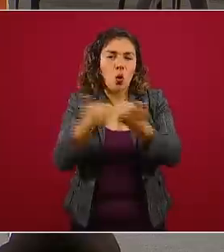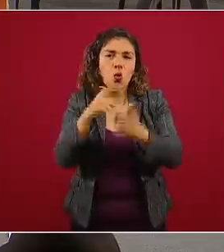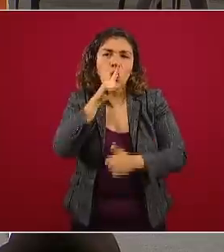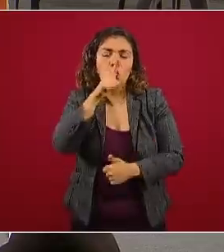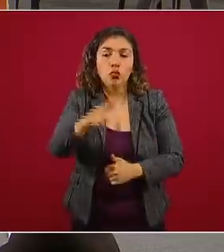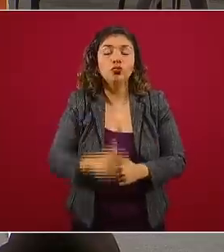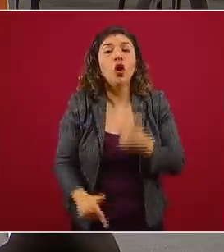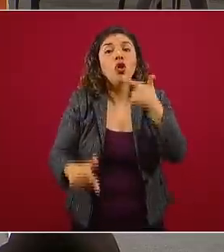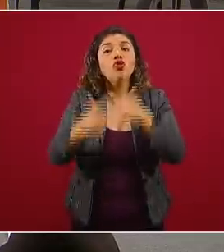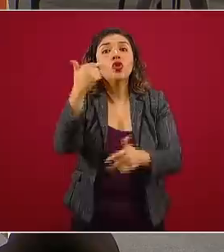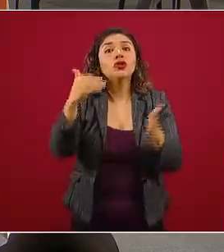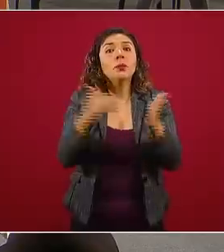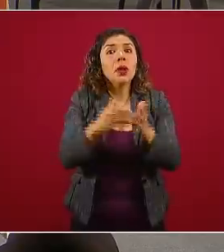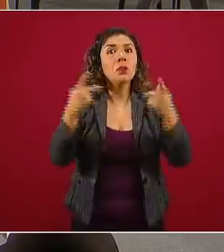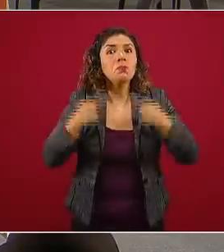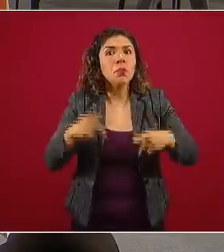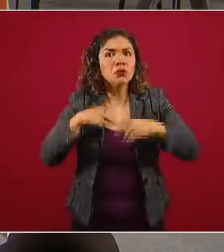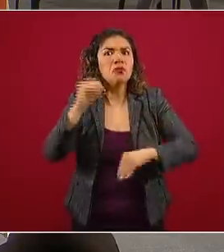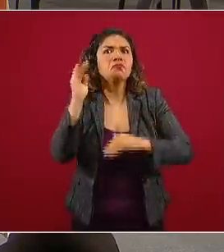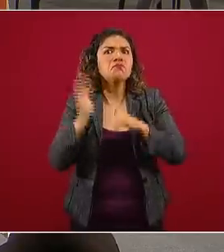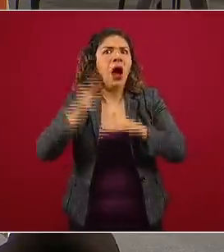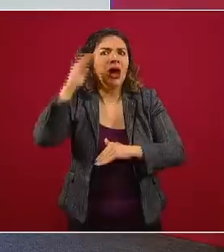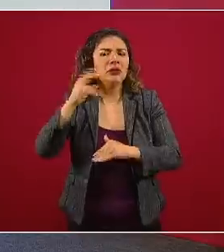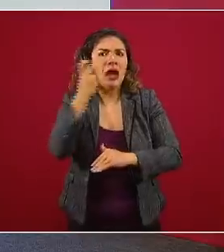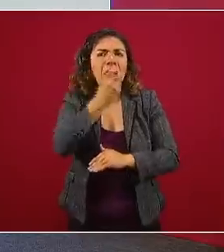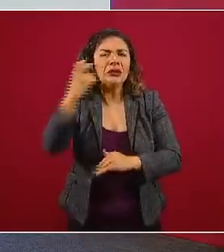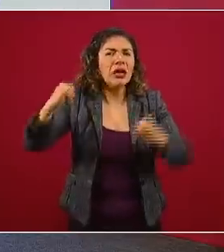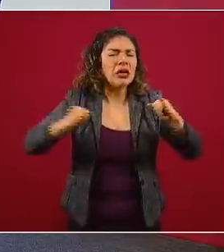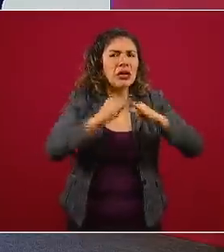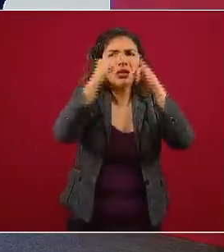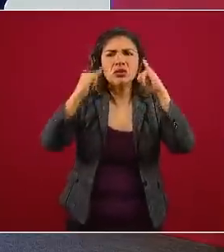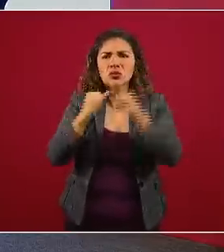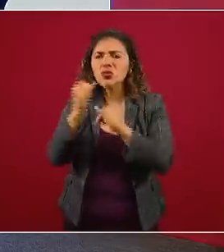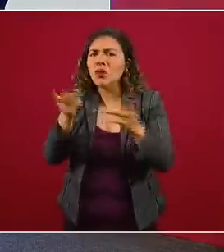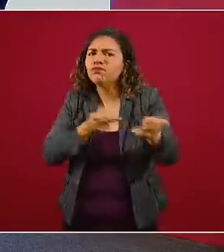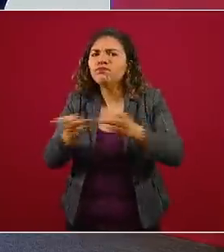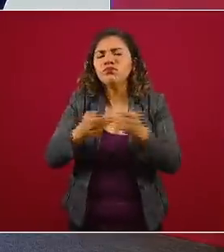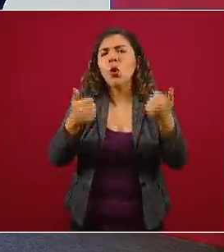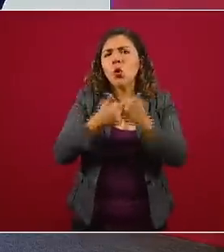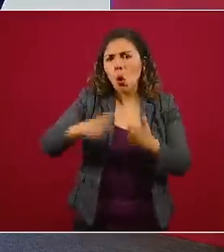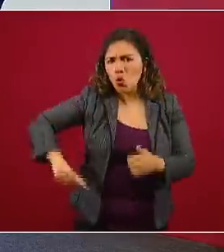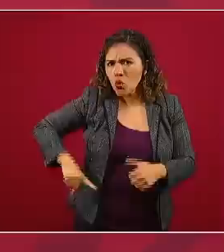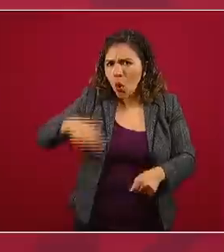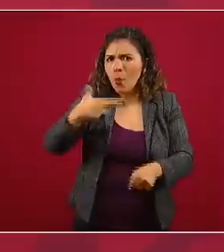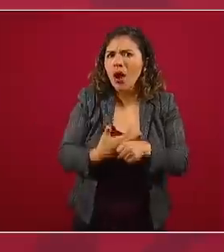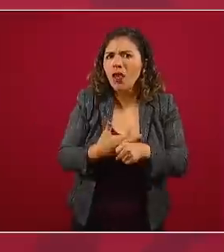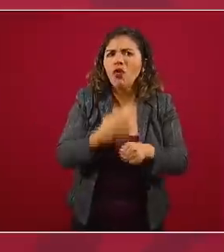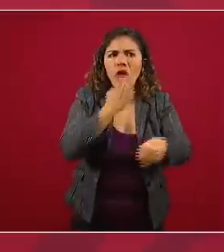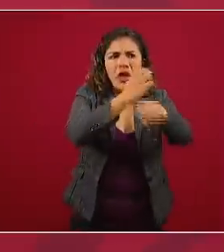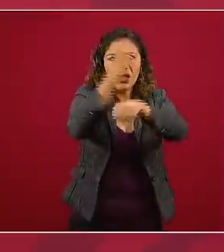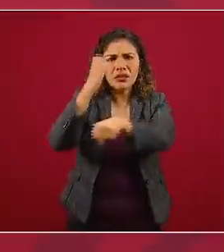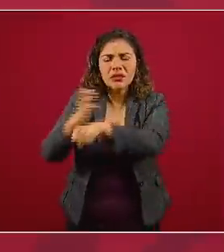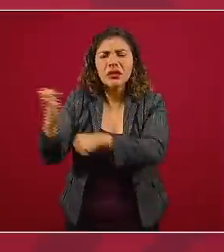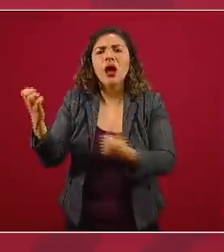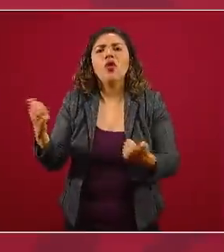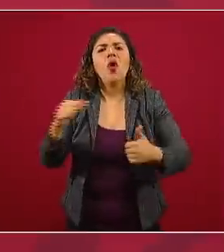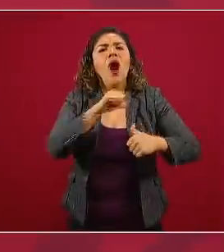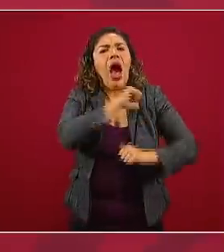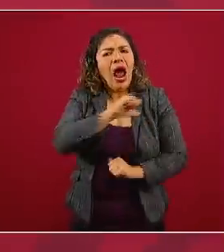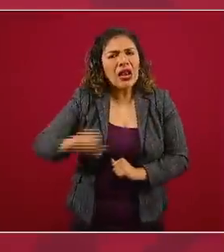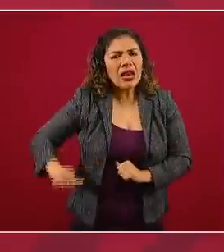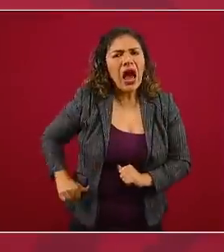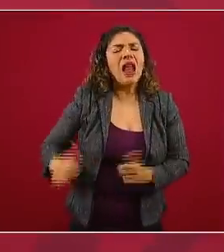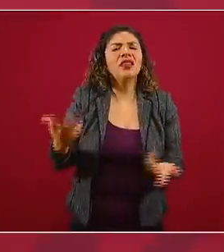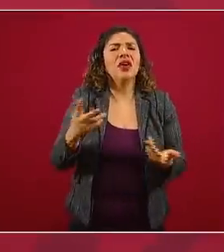más de 12.000 efectivos de todas estas instituciones en coordinación con gobernadores de los estados con alcaldes con